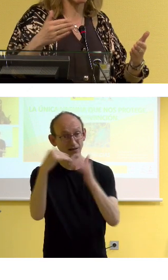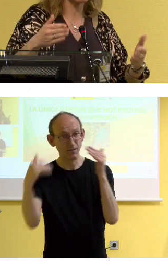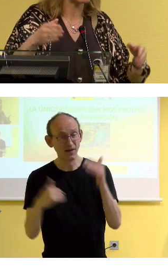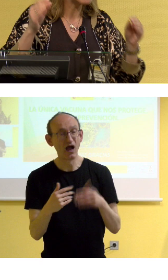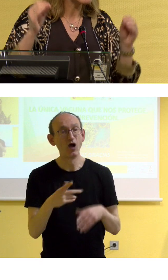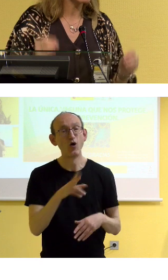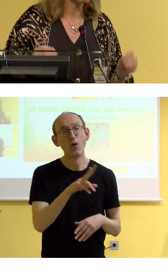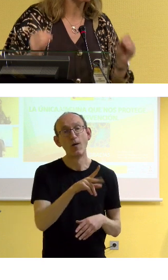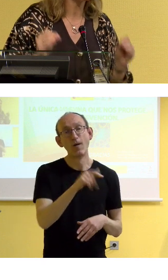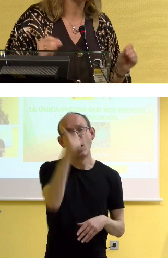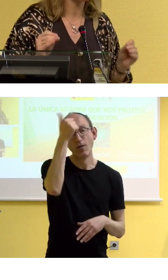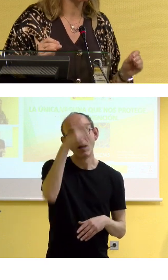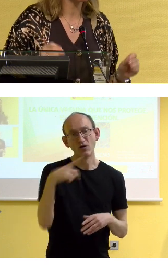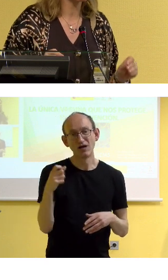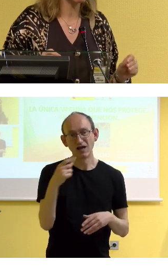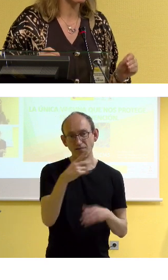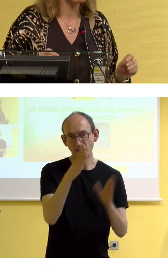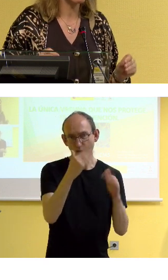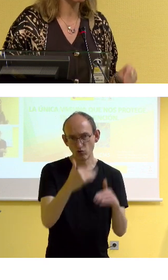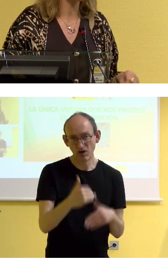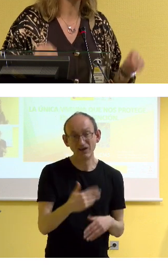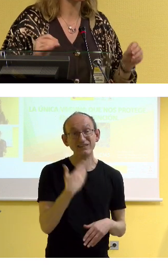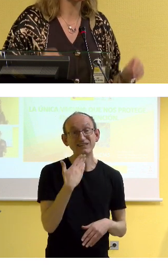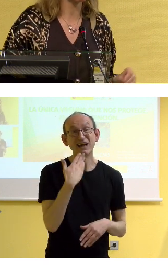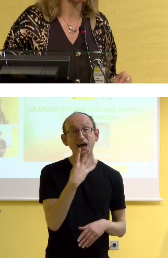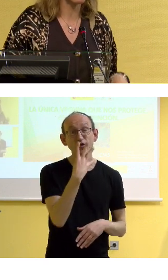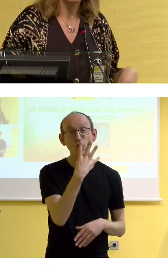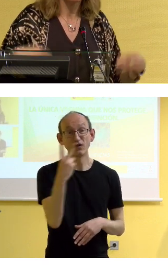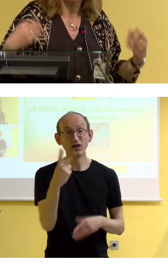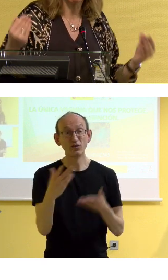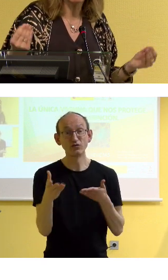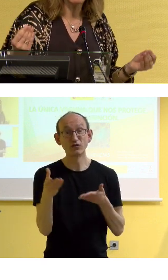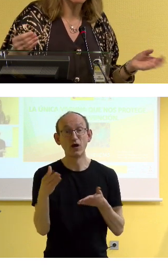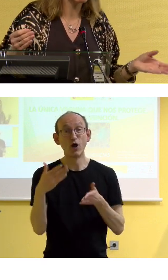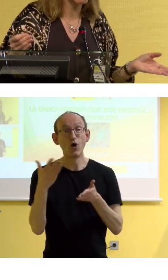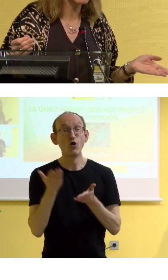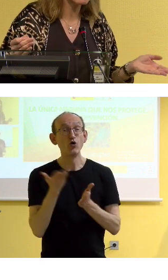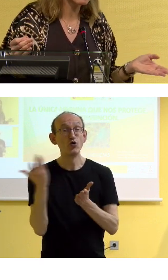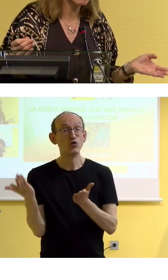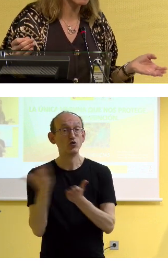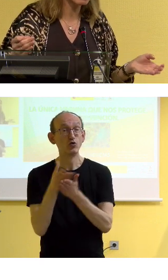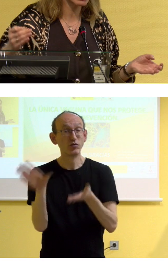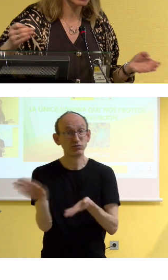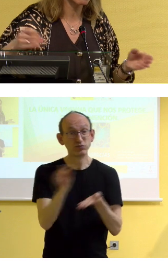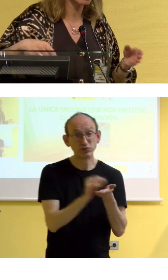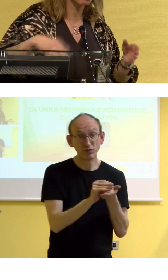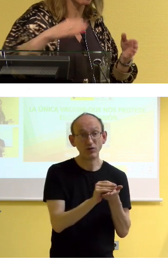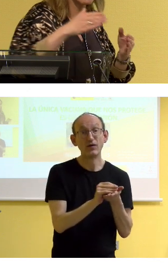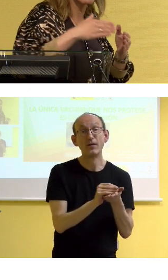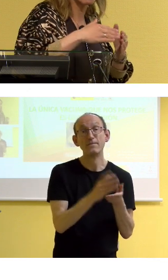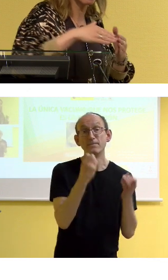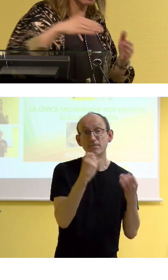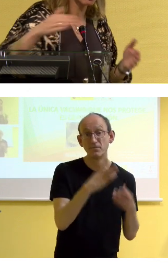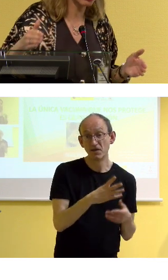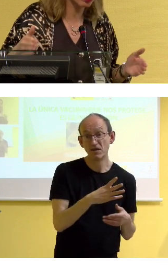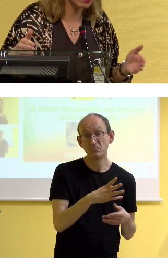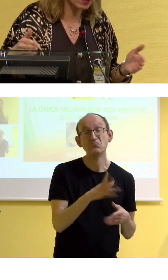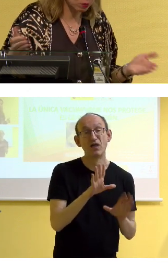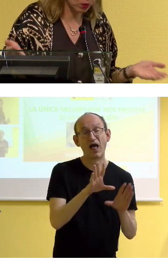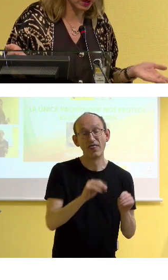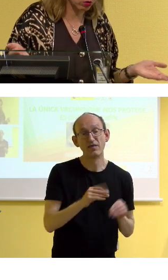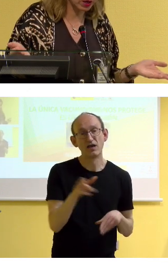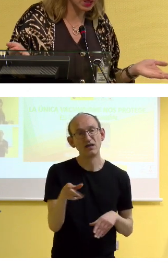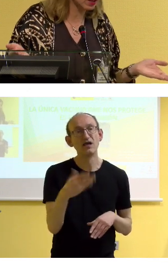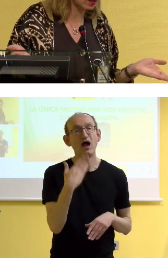el varón, o sea, si la orden llega antes de los 42, se la acepta, aunque a lo mejor el tratamiento se le hacemos con 42 años y 8